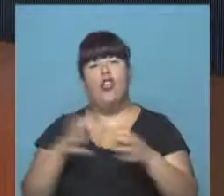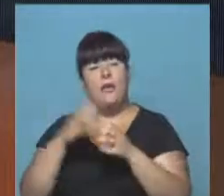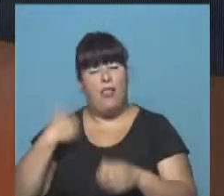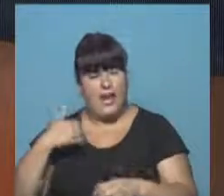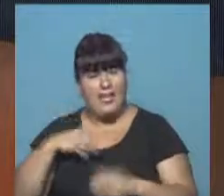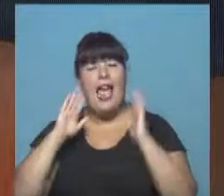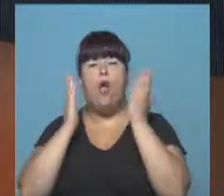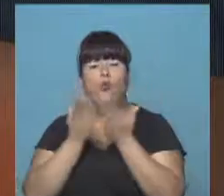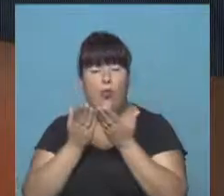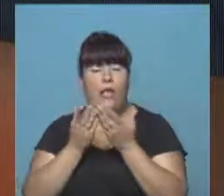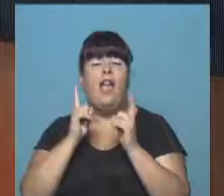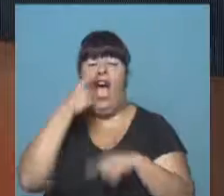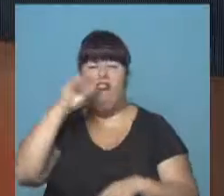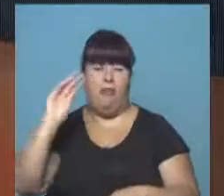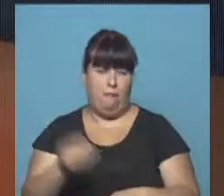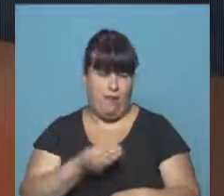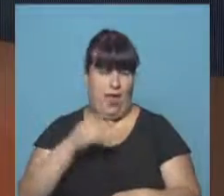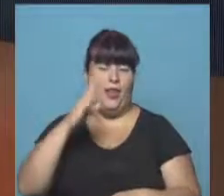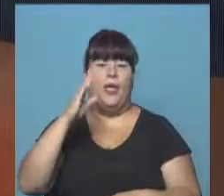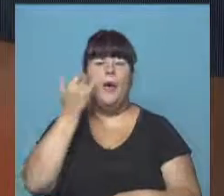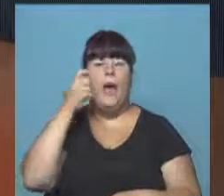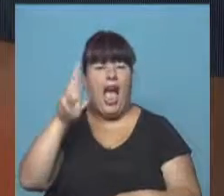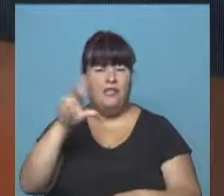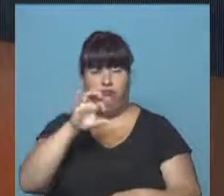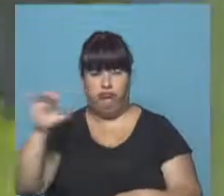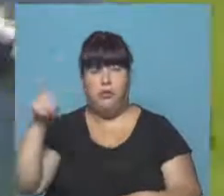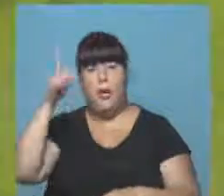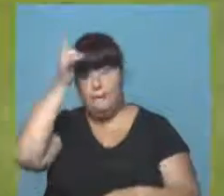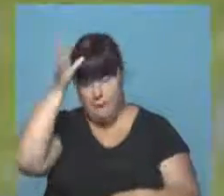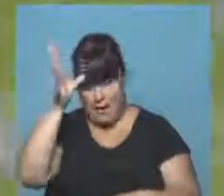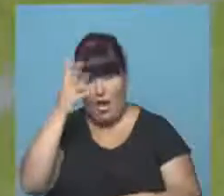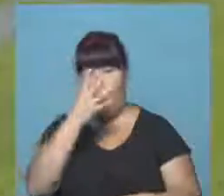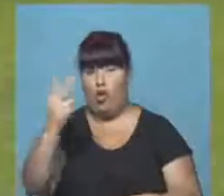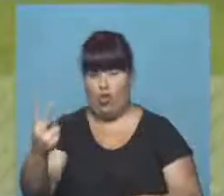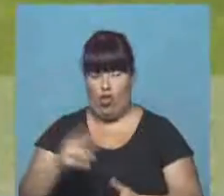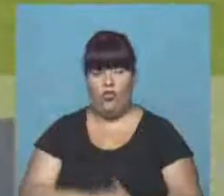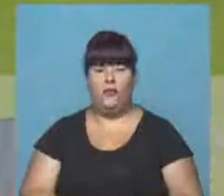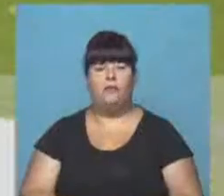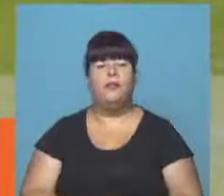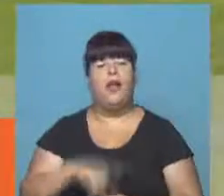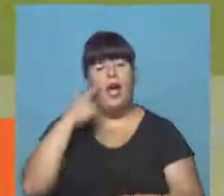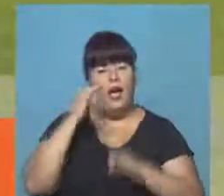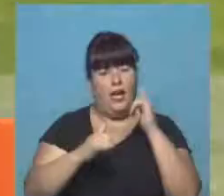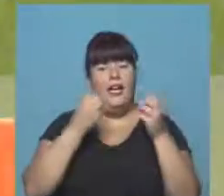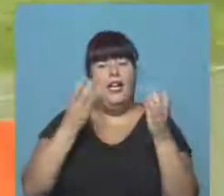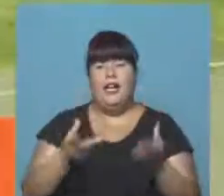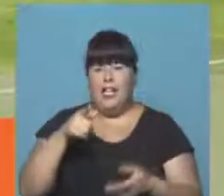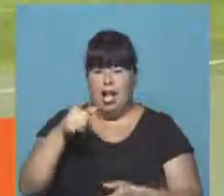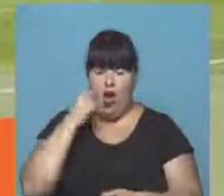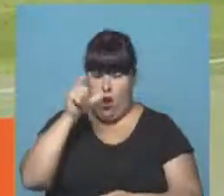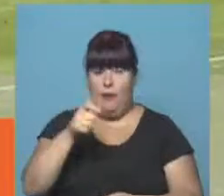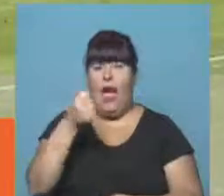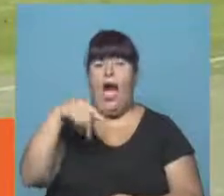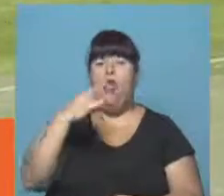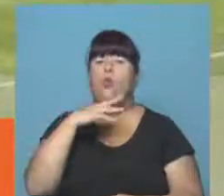argentino, Estudiantes de La Plata, que terminó cayendo frente a Bayer Leverkusen en penales 4-2. Vamos a repasar lo que sucedía con este señor